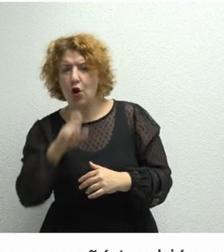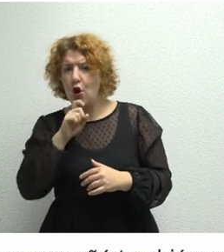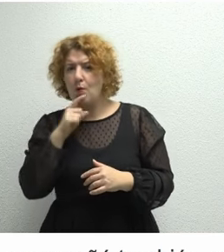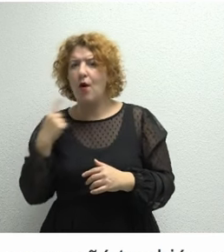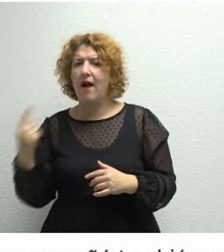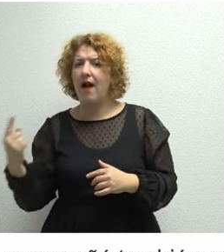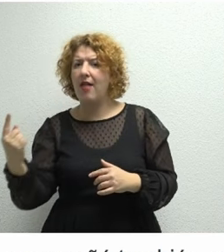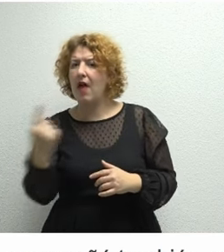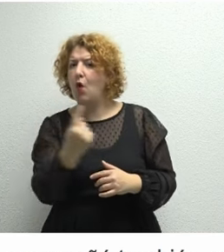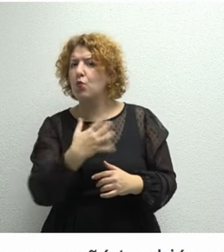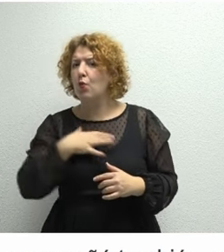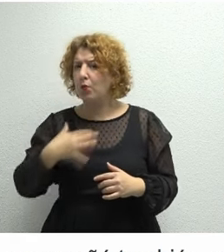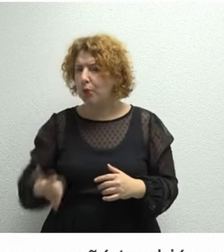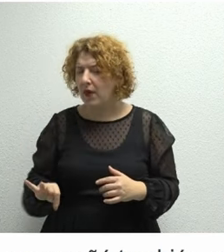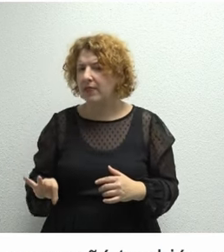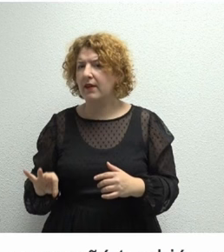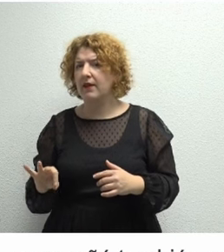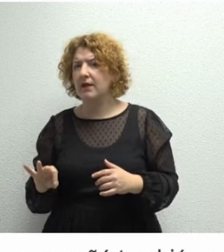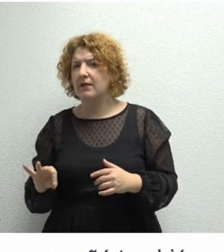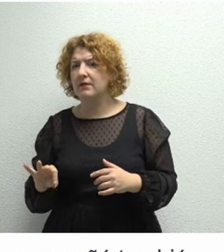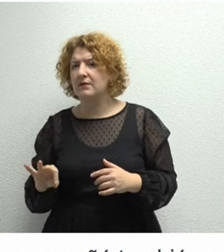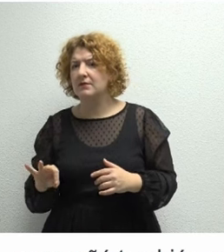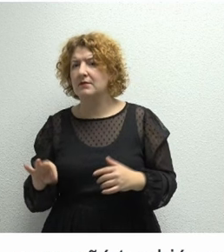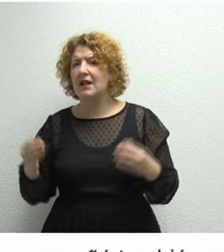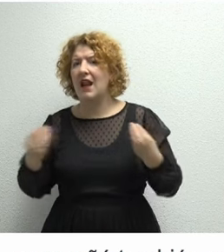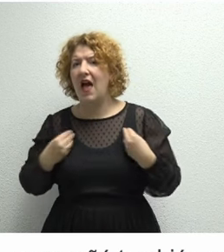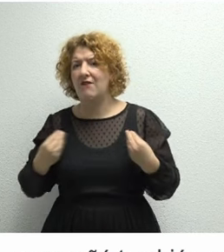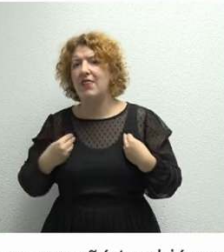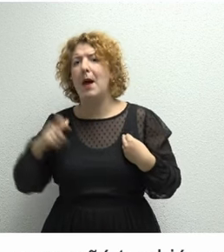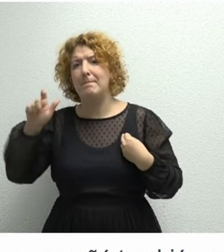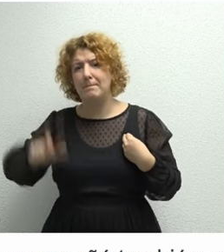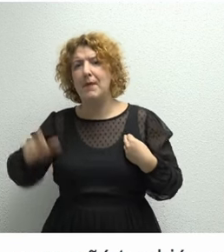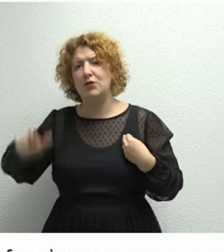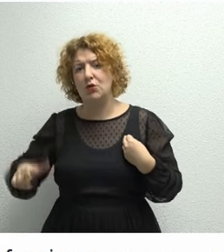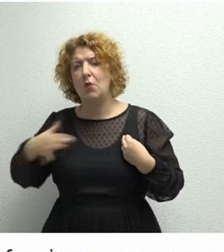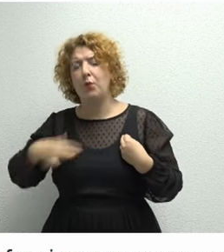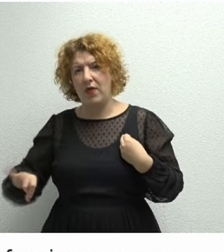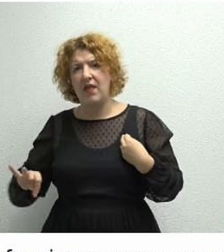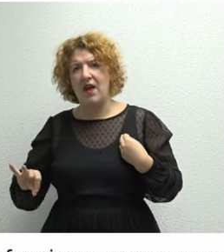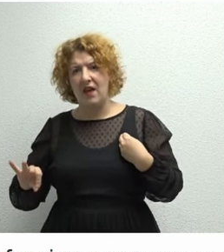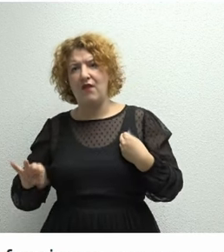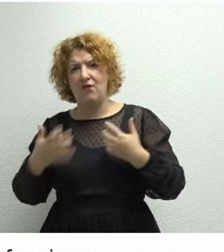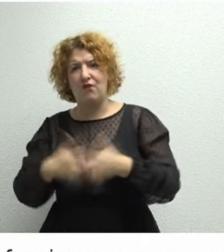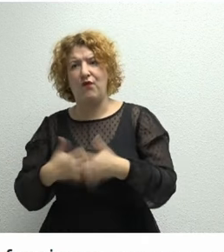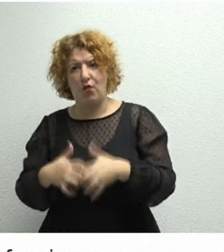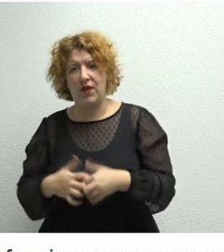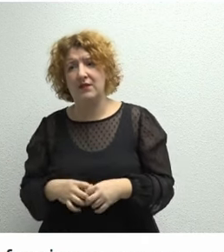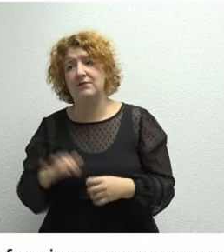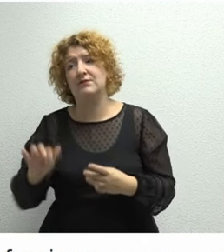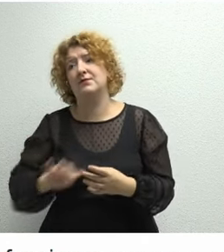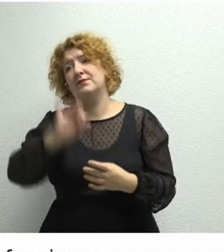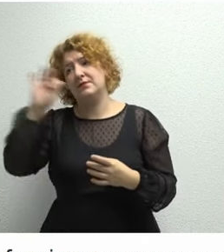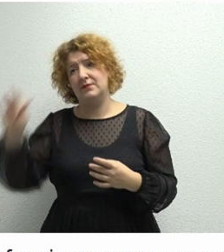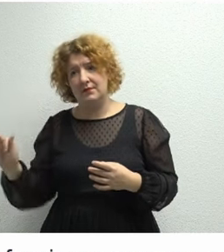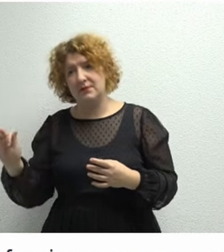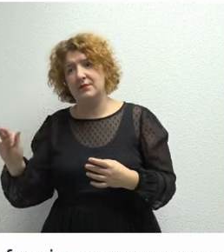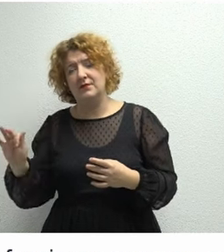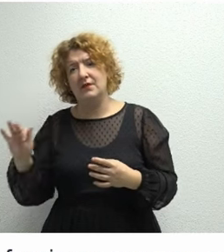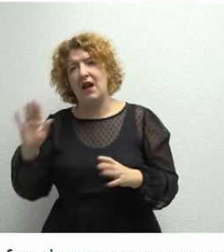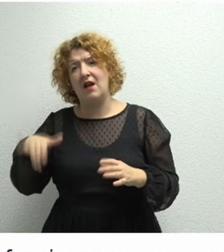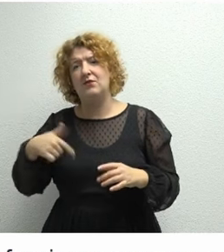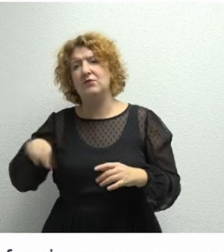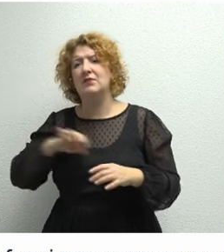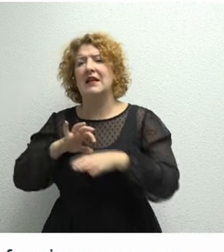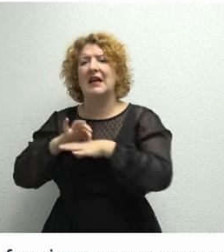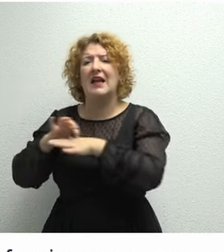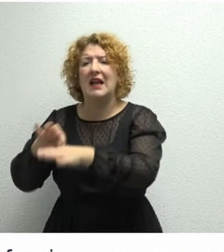desde el ámbito sanitario de lo social hacer que la vida de estas personas pueda funcionar en la comunidad y en cada territorio se ha establecido una